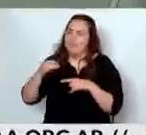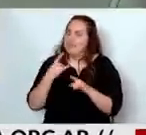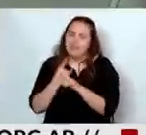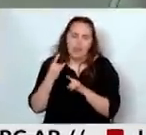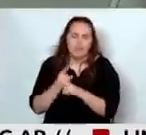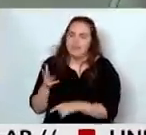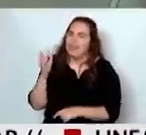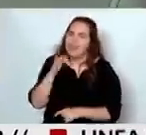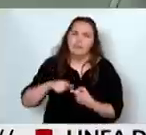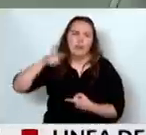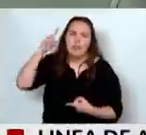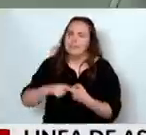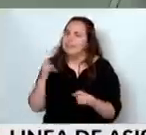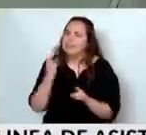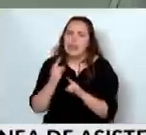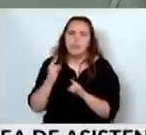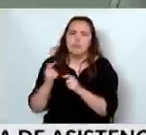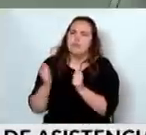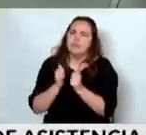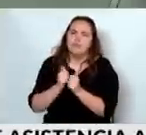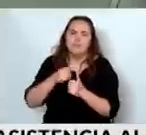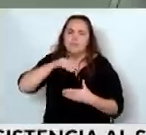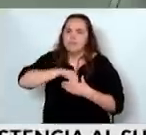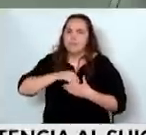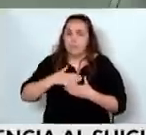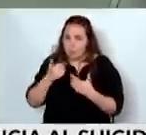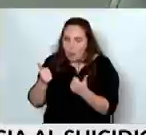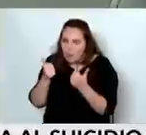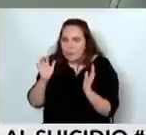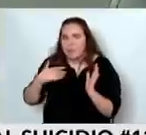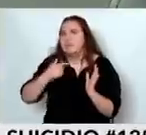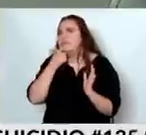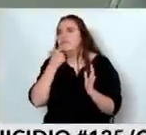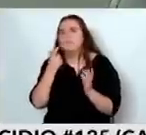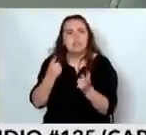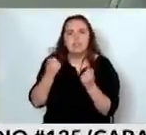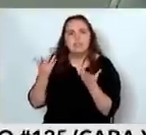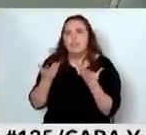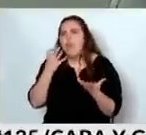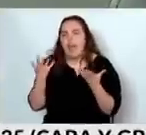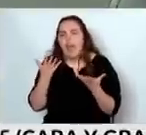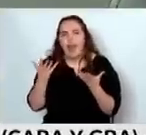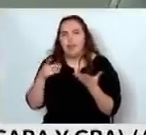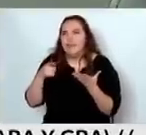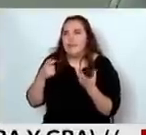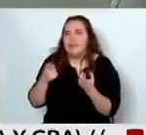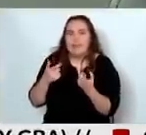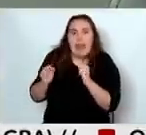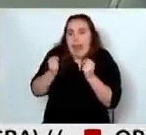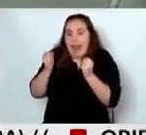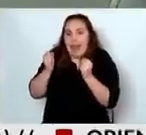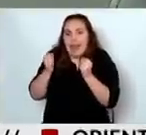el tiempo. Lo siento conmigo siempre. Pero bien, como que cada vez que me pasa algo, necesito, viste que estoy nerviosa o algo,